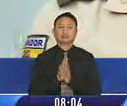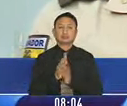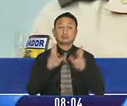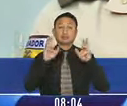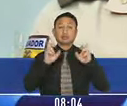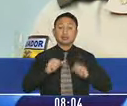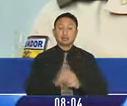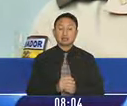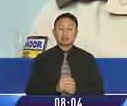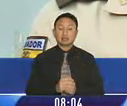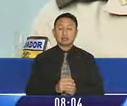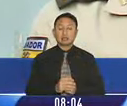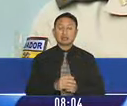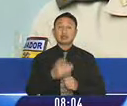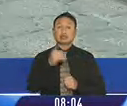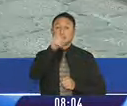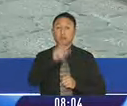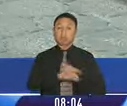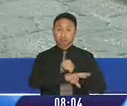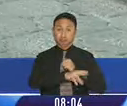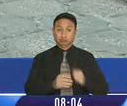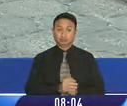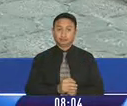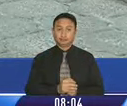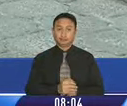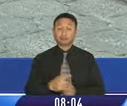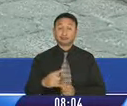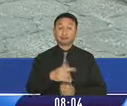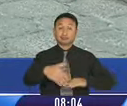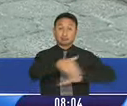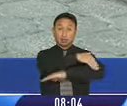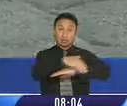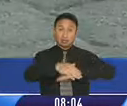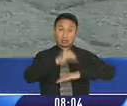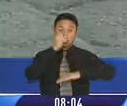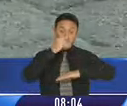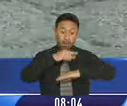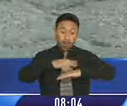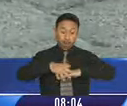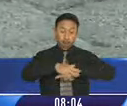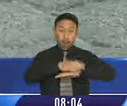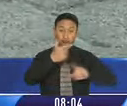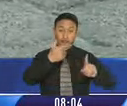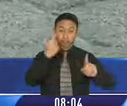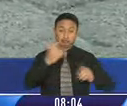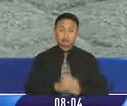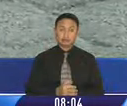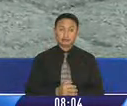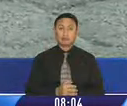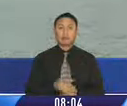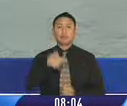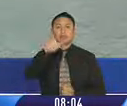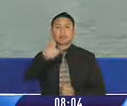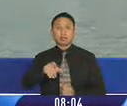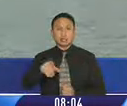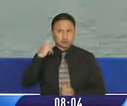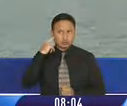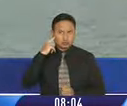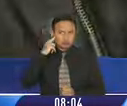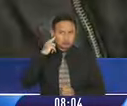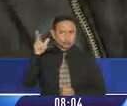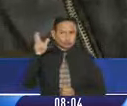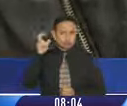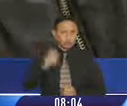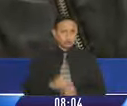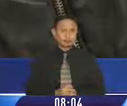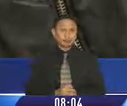por delitos como el robo a persona. En la calle quedó la sangre, evidencia de la muerte violenta. Hubo quienes escucharon las detonaciones.